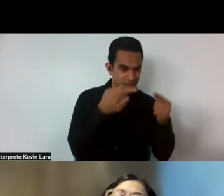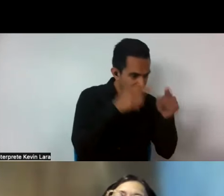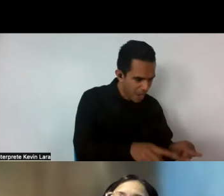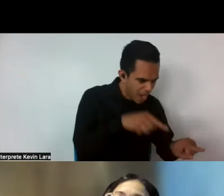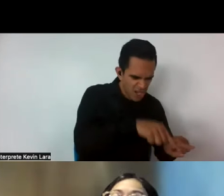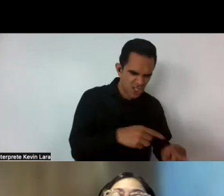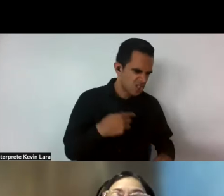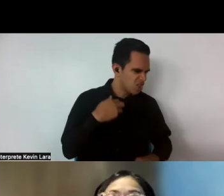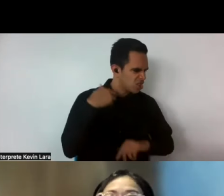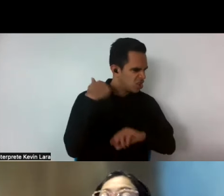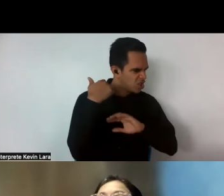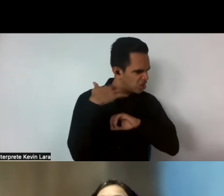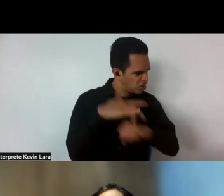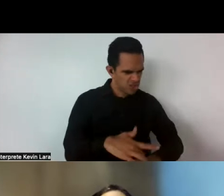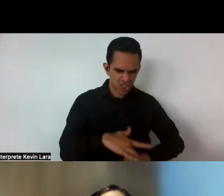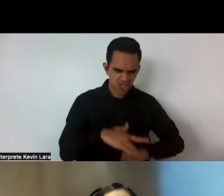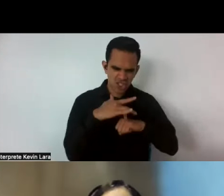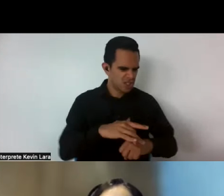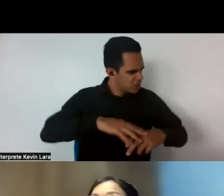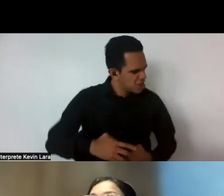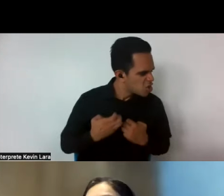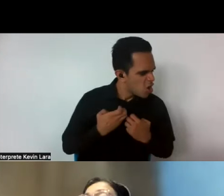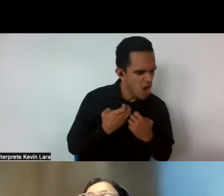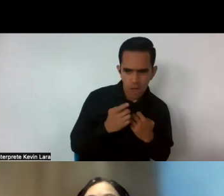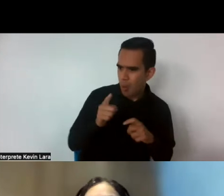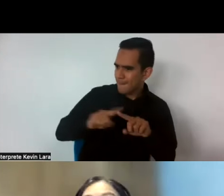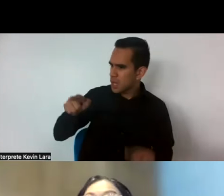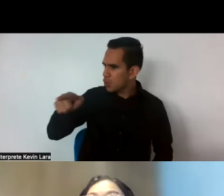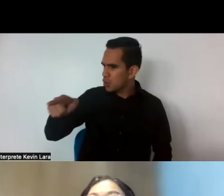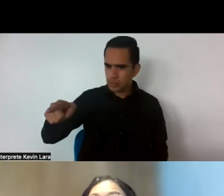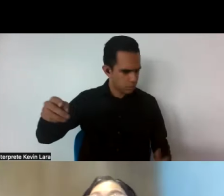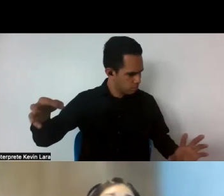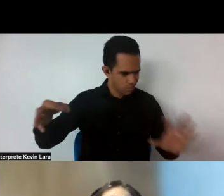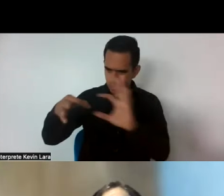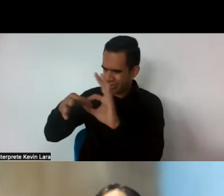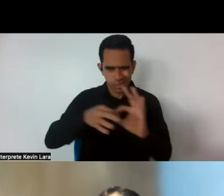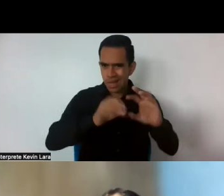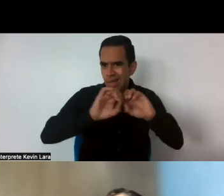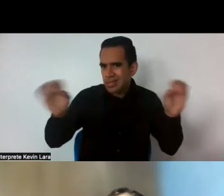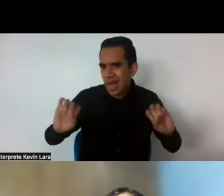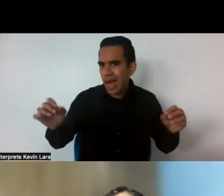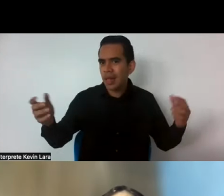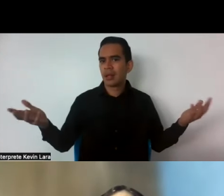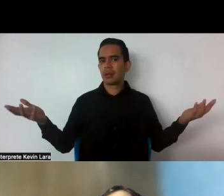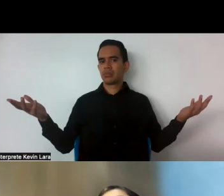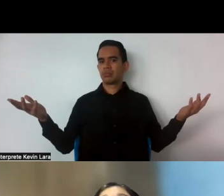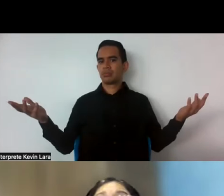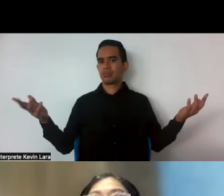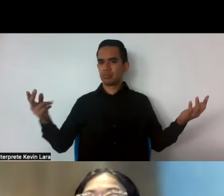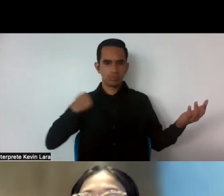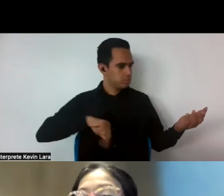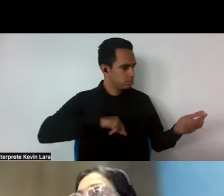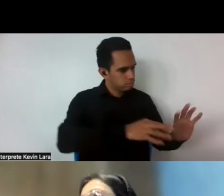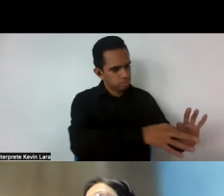necesariamente lo que me está ocurriendo es conectado a este evento, sino a otra situación. A ver, somos seres integrales. Si yo